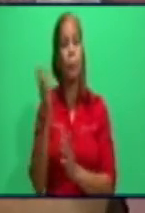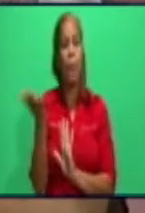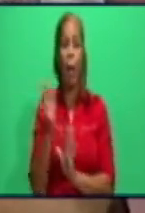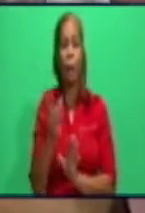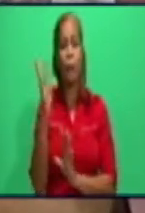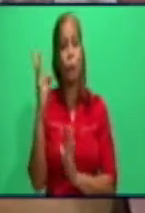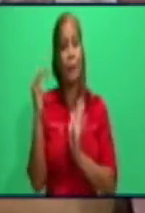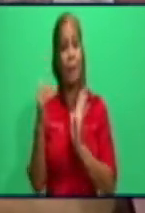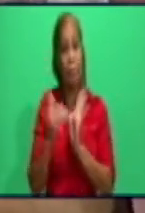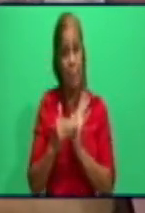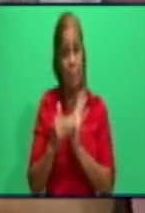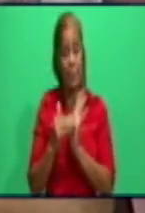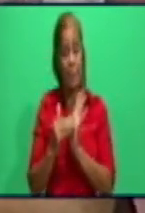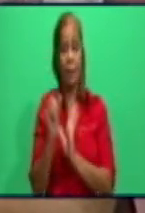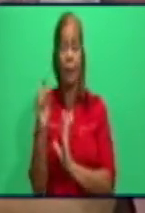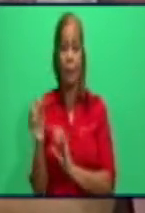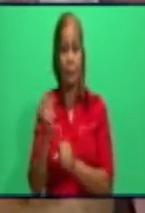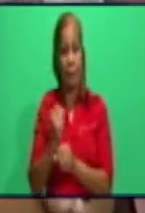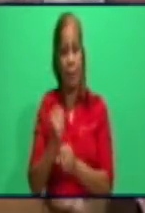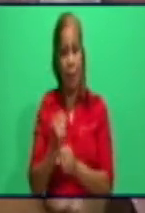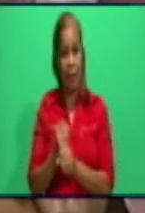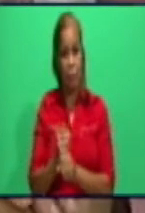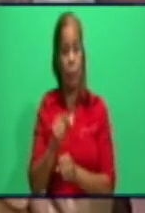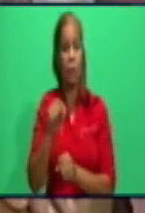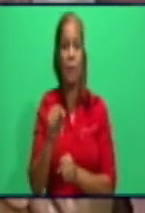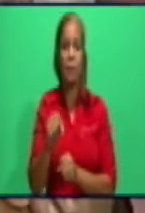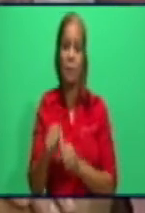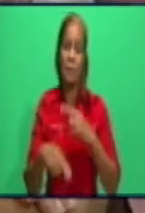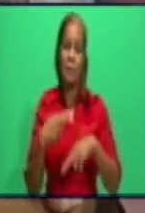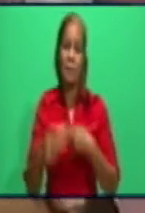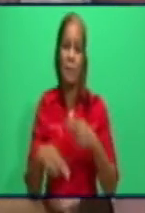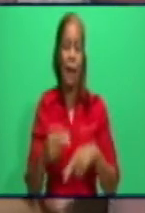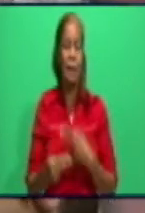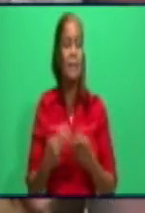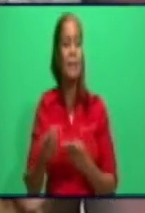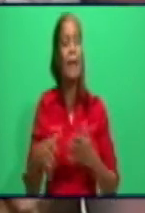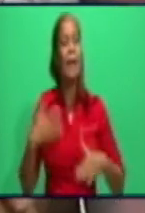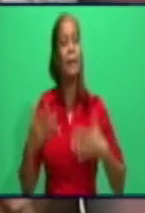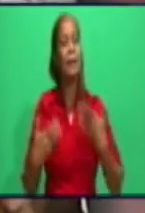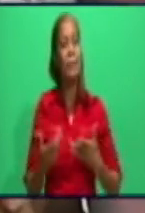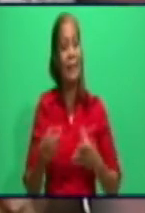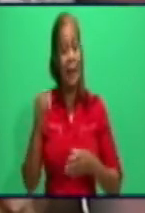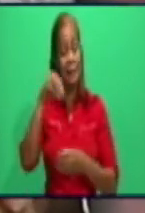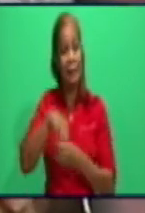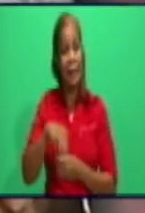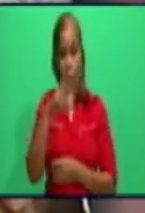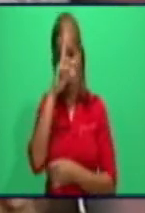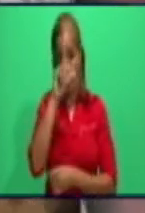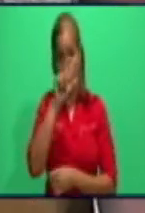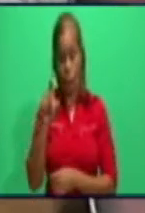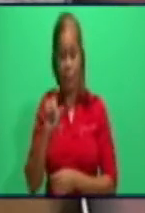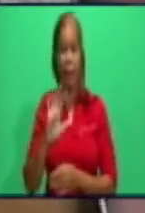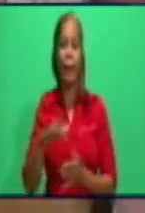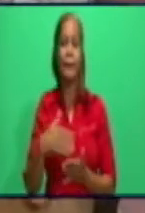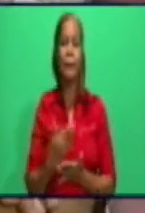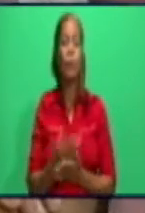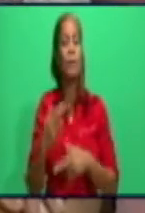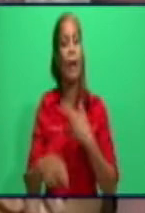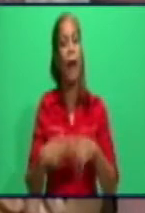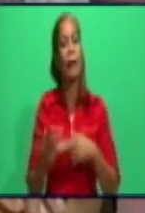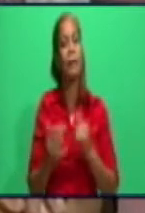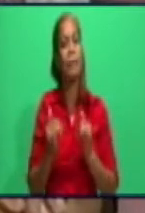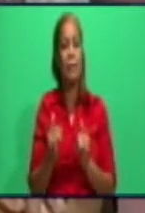en las mismas poblaciones de donde se están haciendo la actividad comunitaria antes mencionada. Antes de hacer referencia al